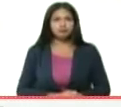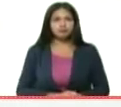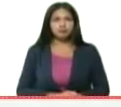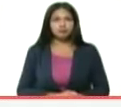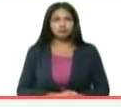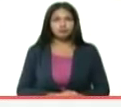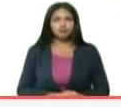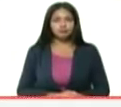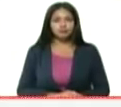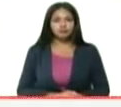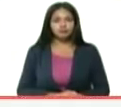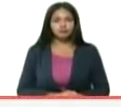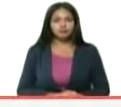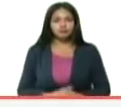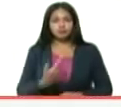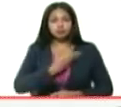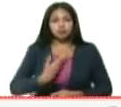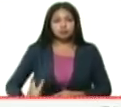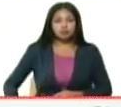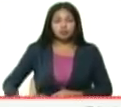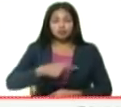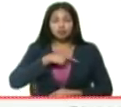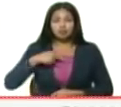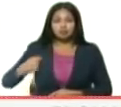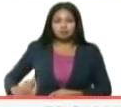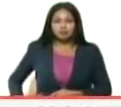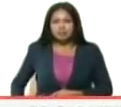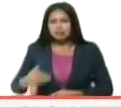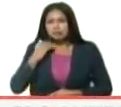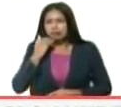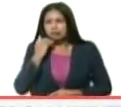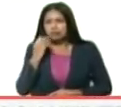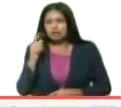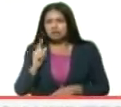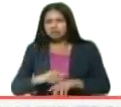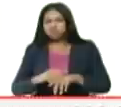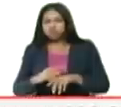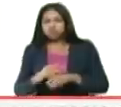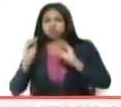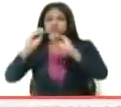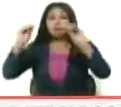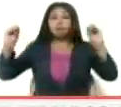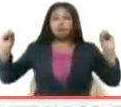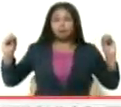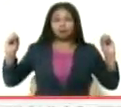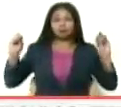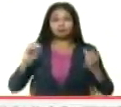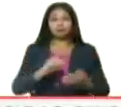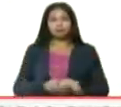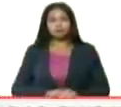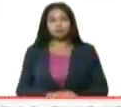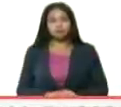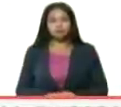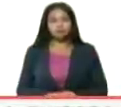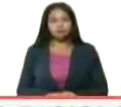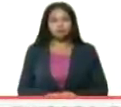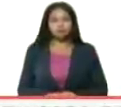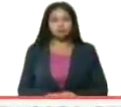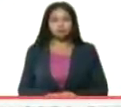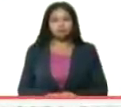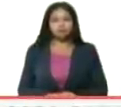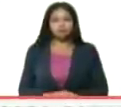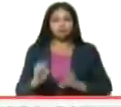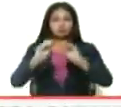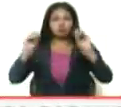El presidente Xi hace poco hizo un llamamiento de la